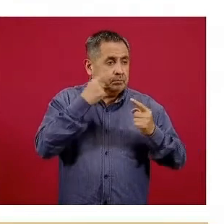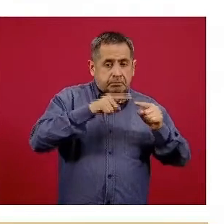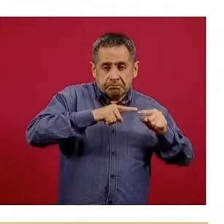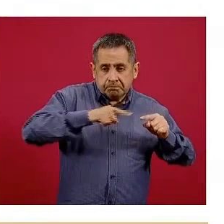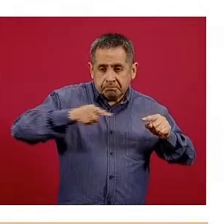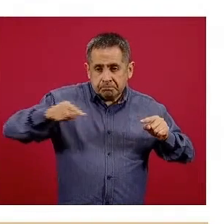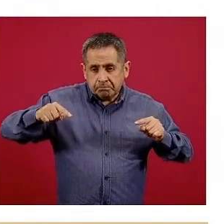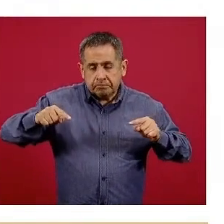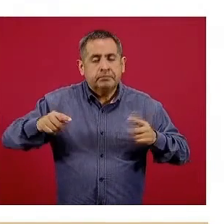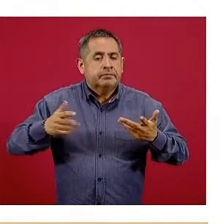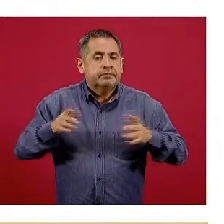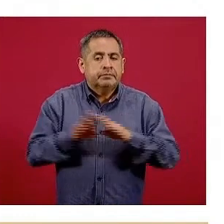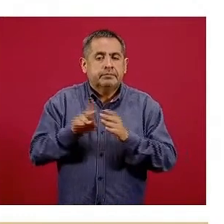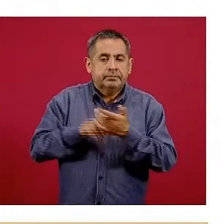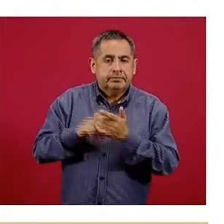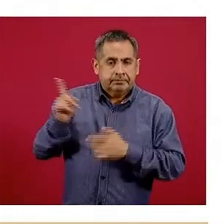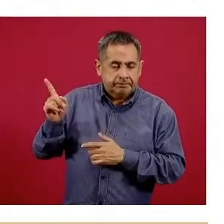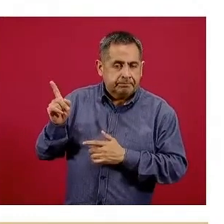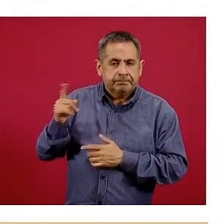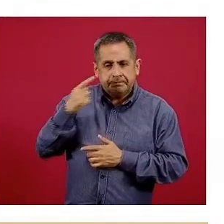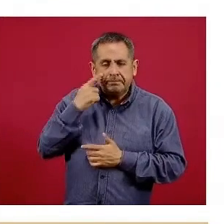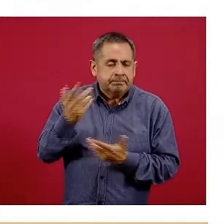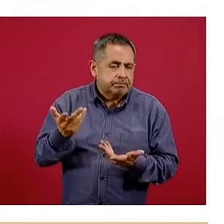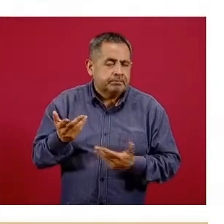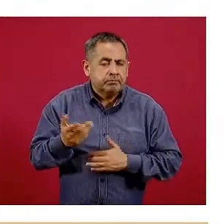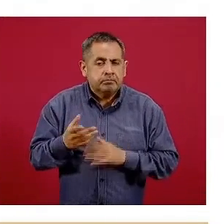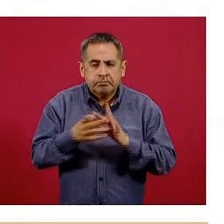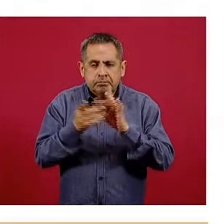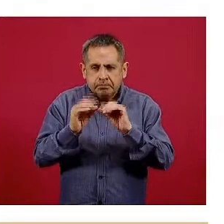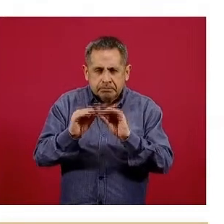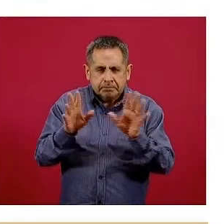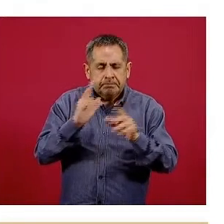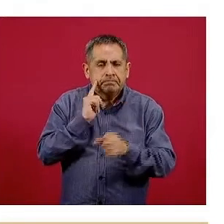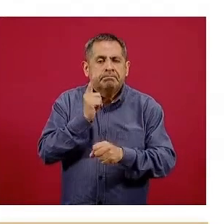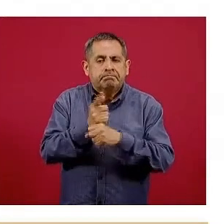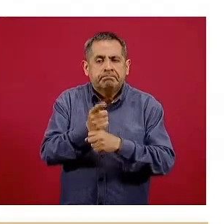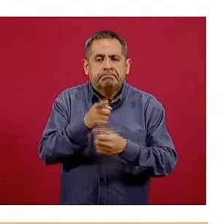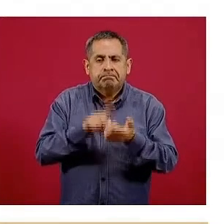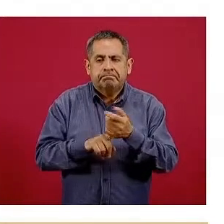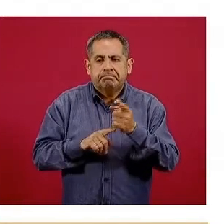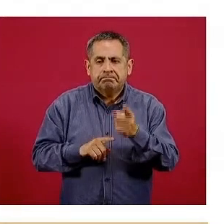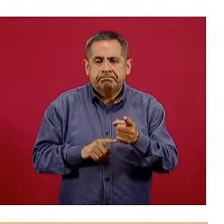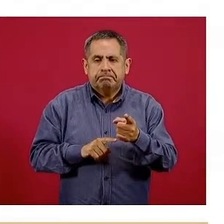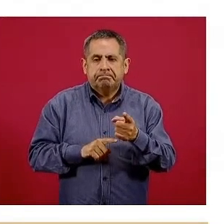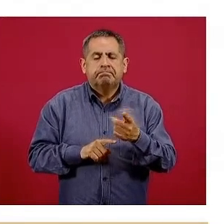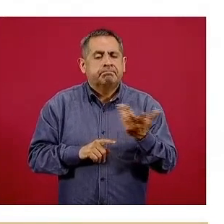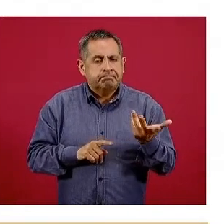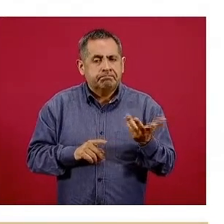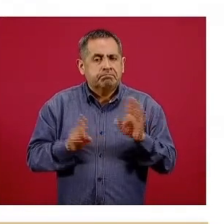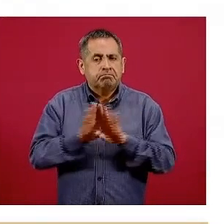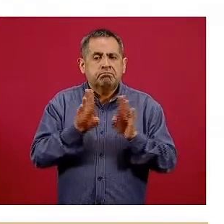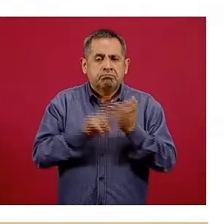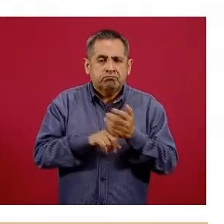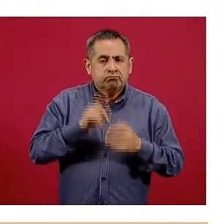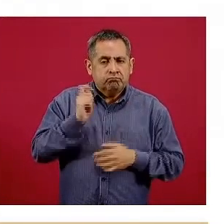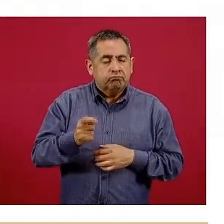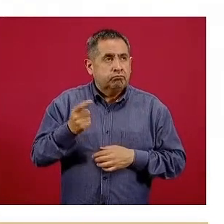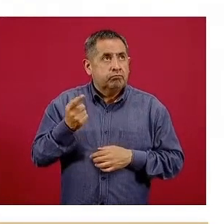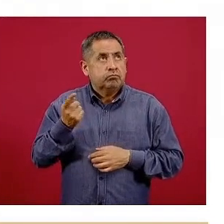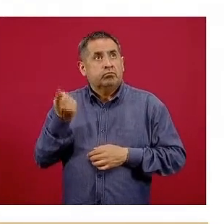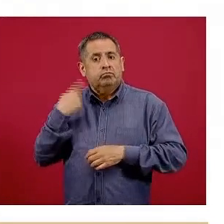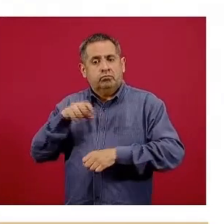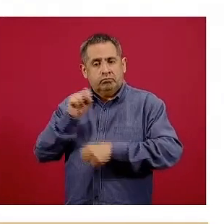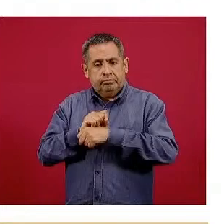ver en esta imagen, o podemos apreciar todavía mucho mejor cuál ha sido el comportamiento ya desde la